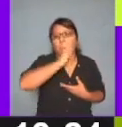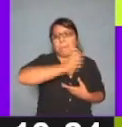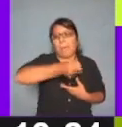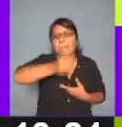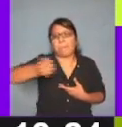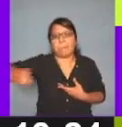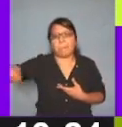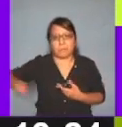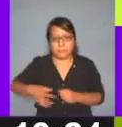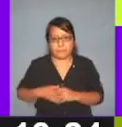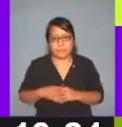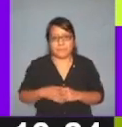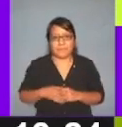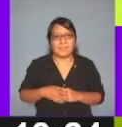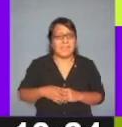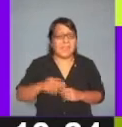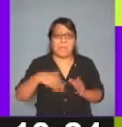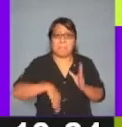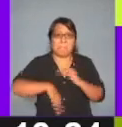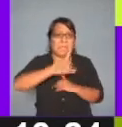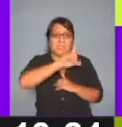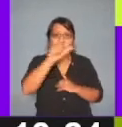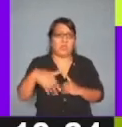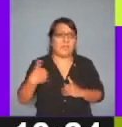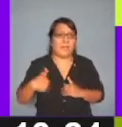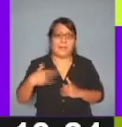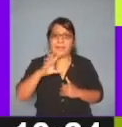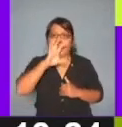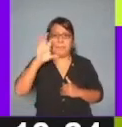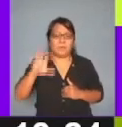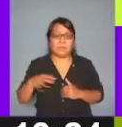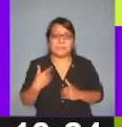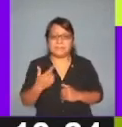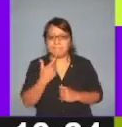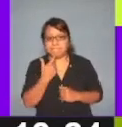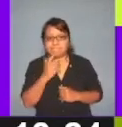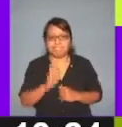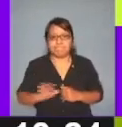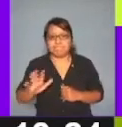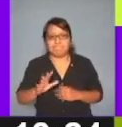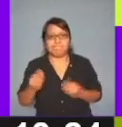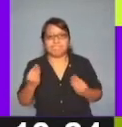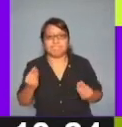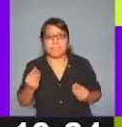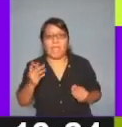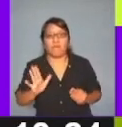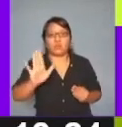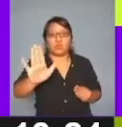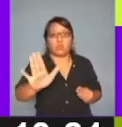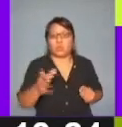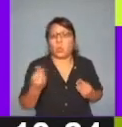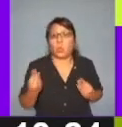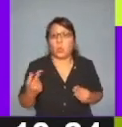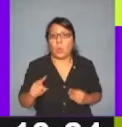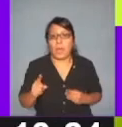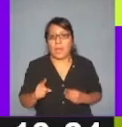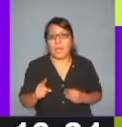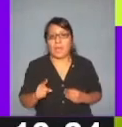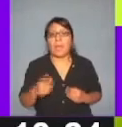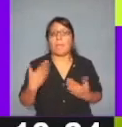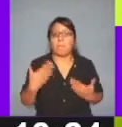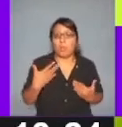está con una gran incertidumbre acerca de cuáles van a ser aquellas políticas que se van a poder sostener y cuáles